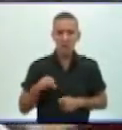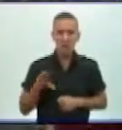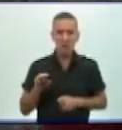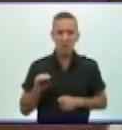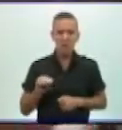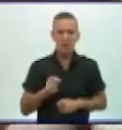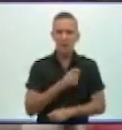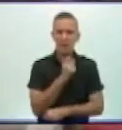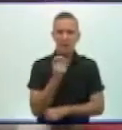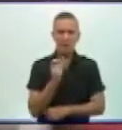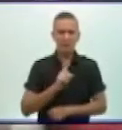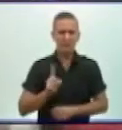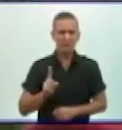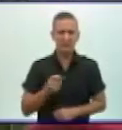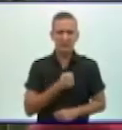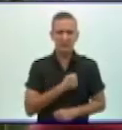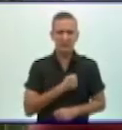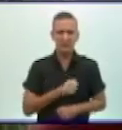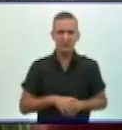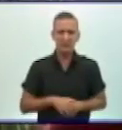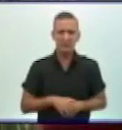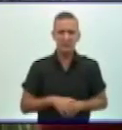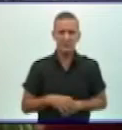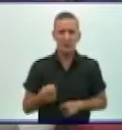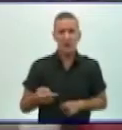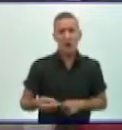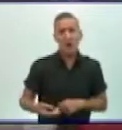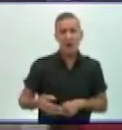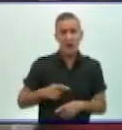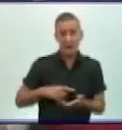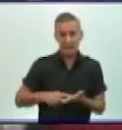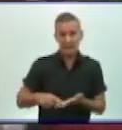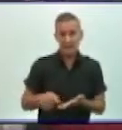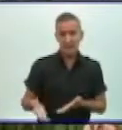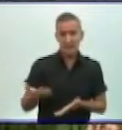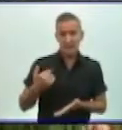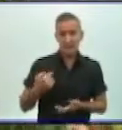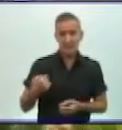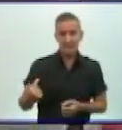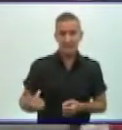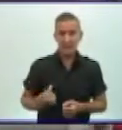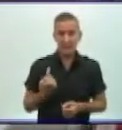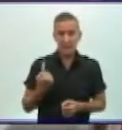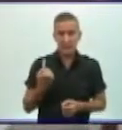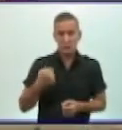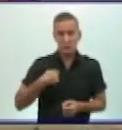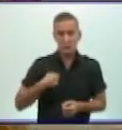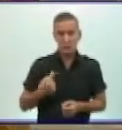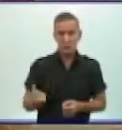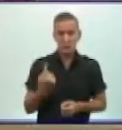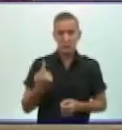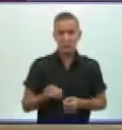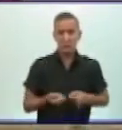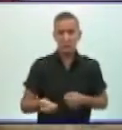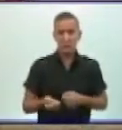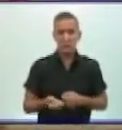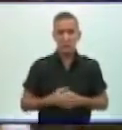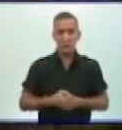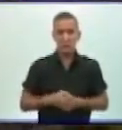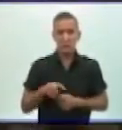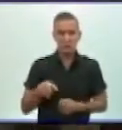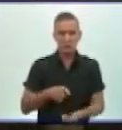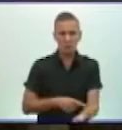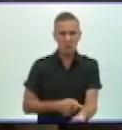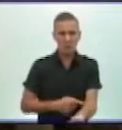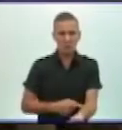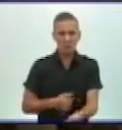la semana pasada me dejaste enganchada y tuve que limpiar el aula yo sola. Vivian, yo no me voy a ensuciar las manos. Aparte, en mi casa yo no limpio. Pues muy mal acostumbrada que estás,